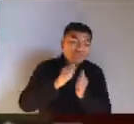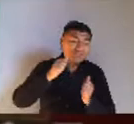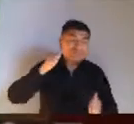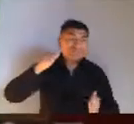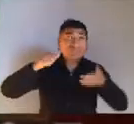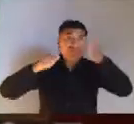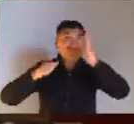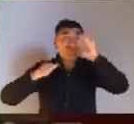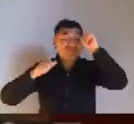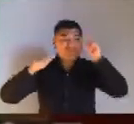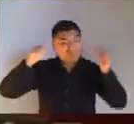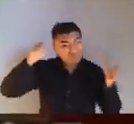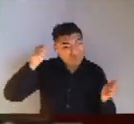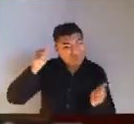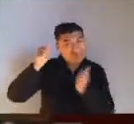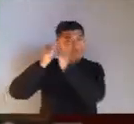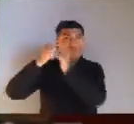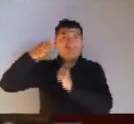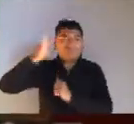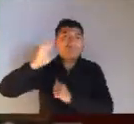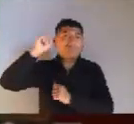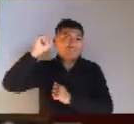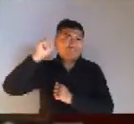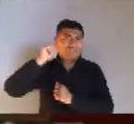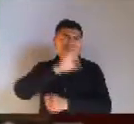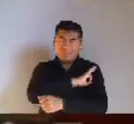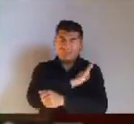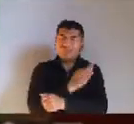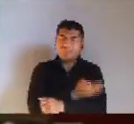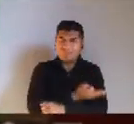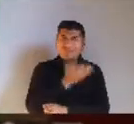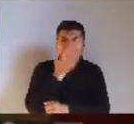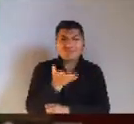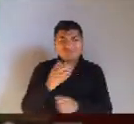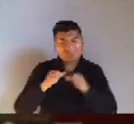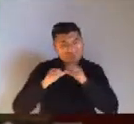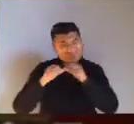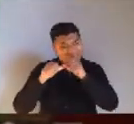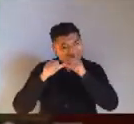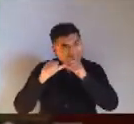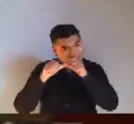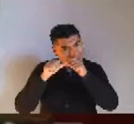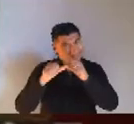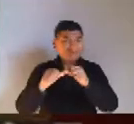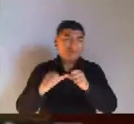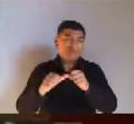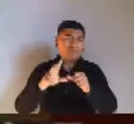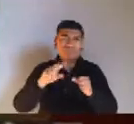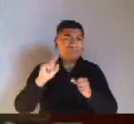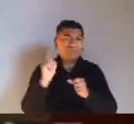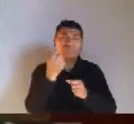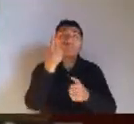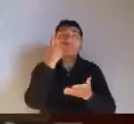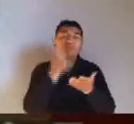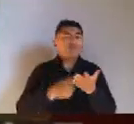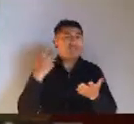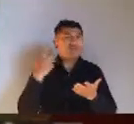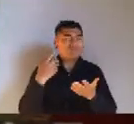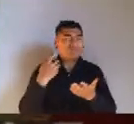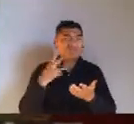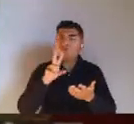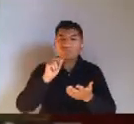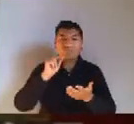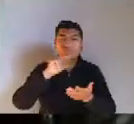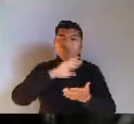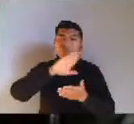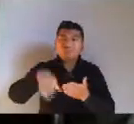Dios vuelvan a Dios? Esforcémonos permanentemente, no solo una vez, todos